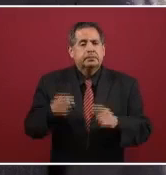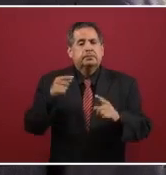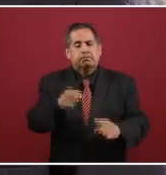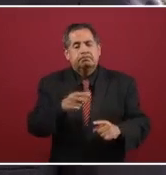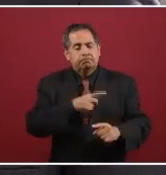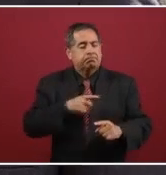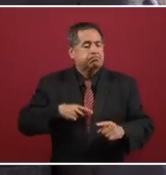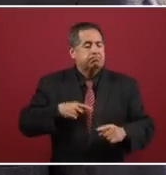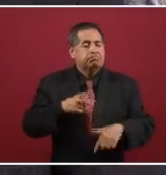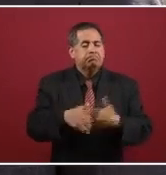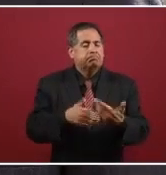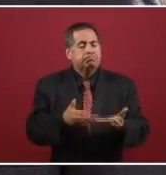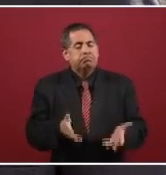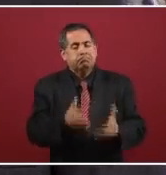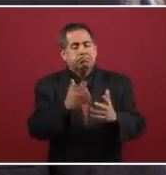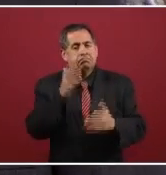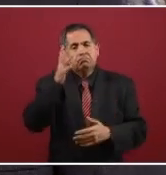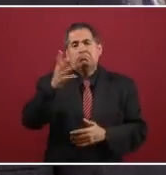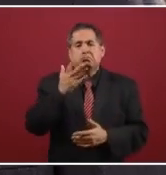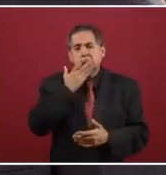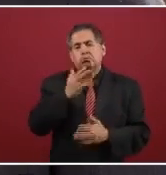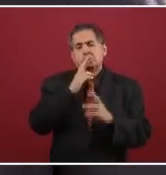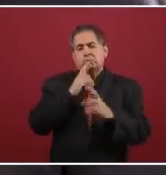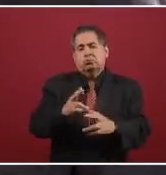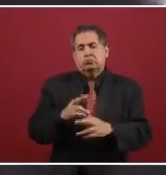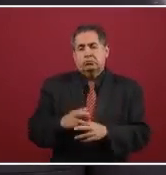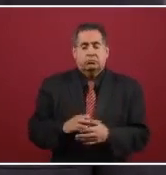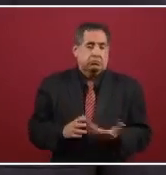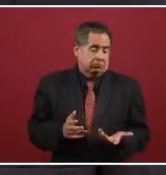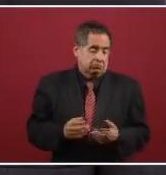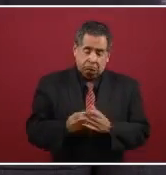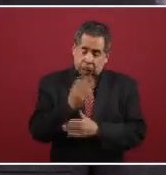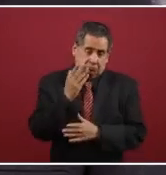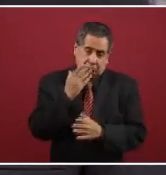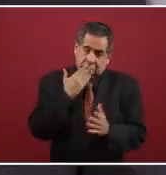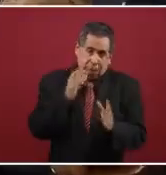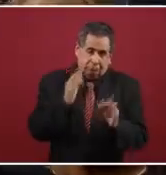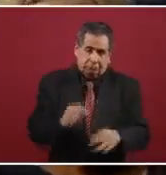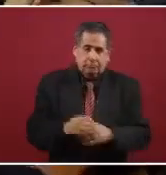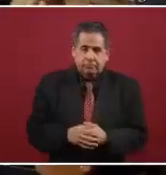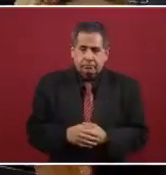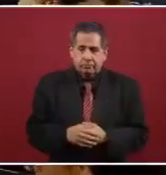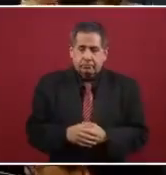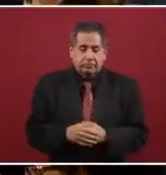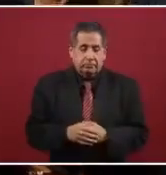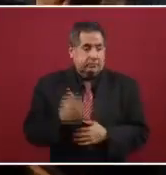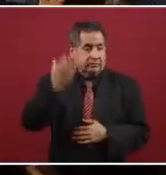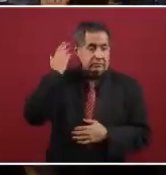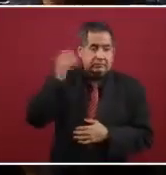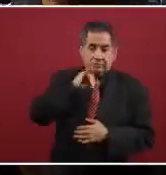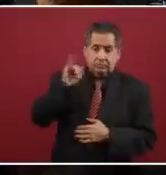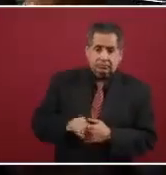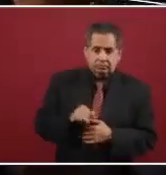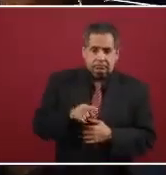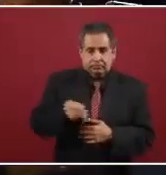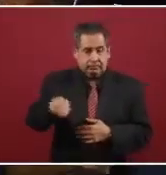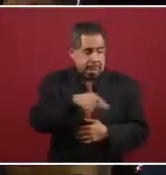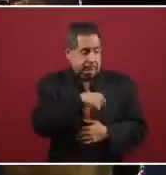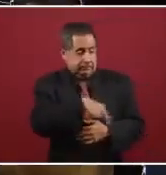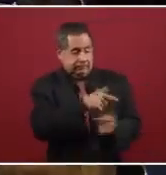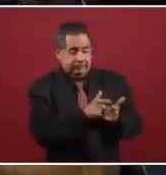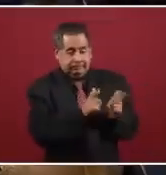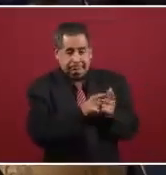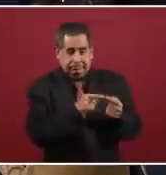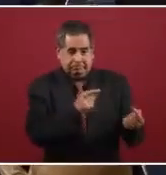dar buenos resultados. Como nunca, aunque no les guste a nuestros